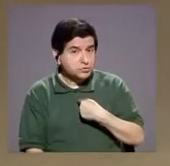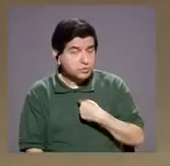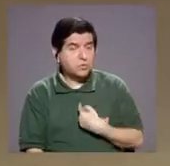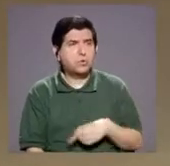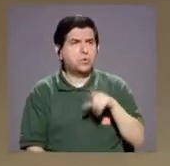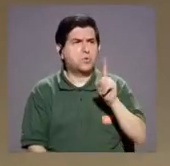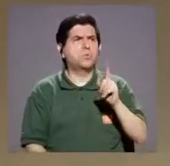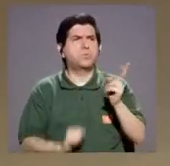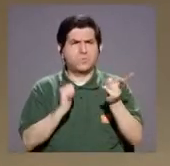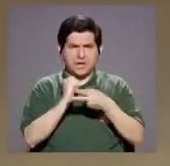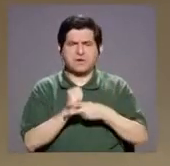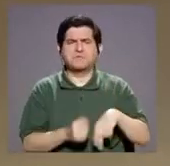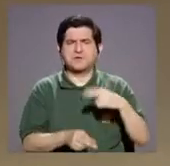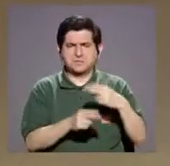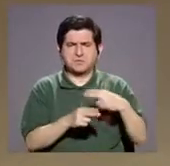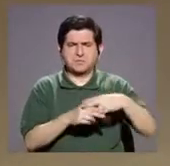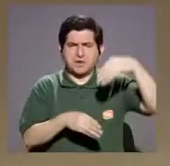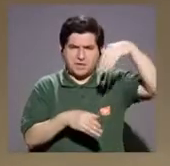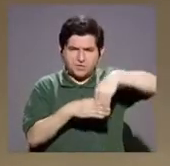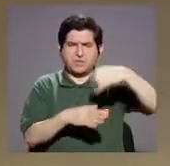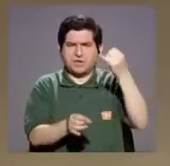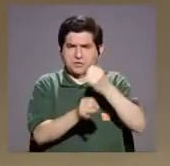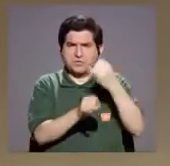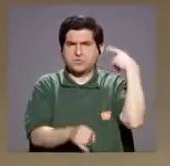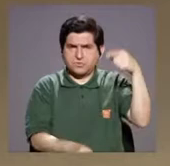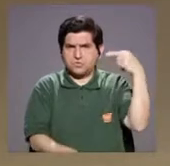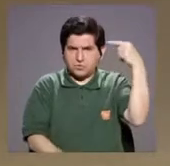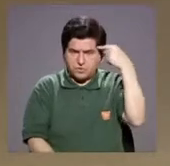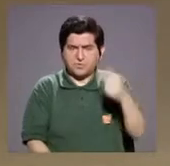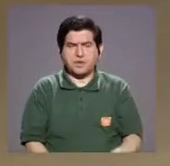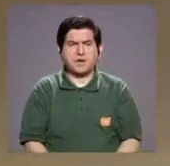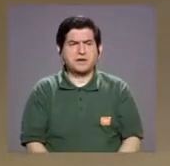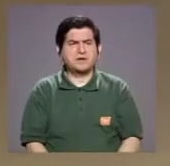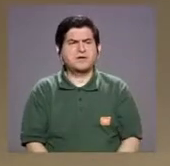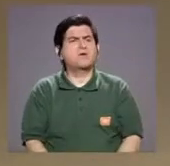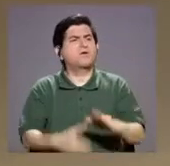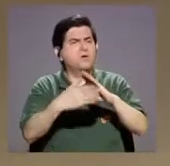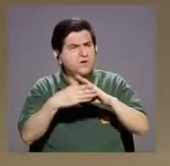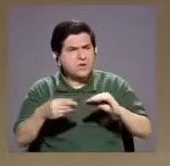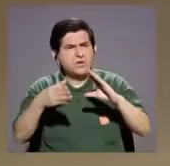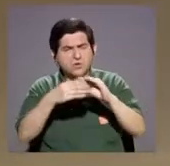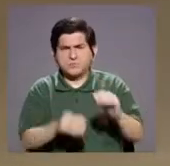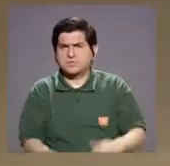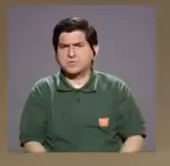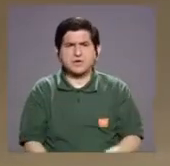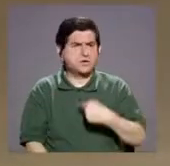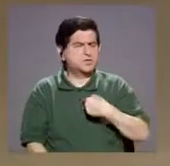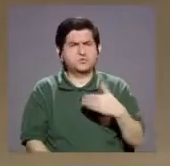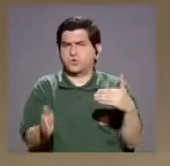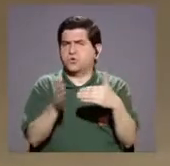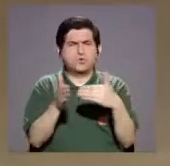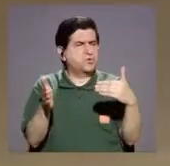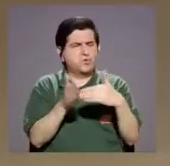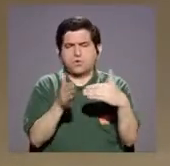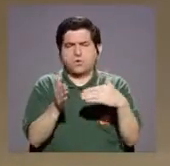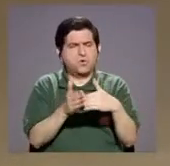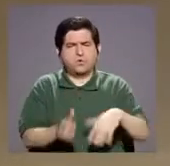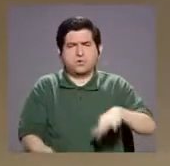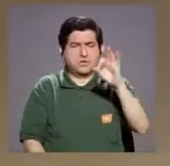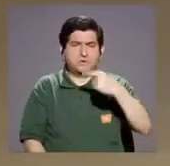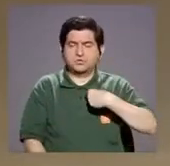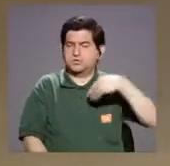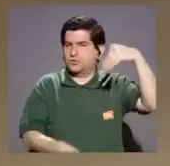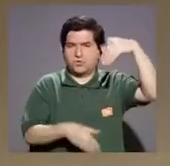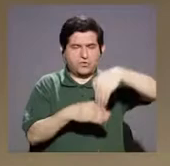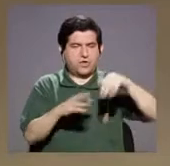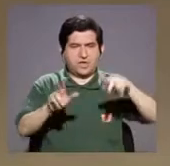un nombramiento en un ente del estado y me contaron que no fui reelecto porque yo no pertenecía al partido